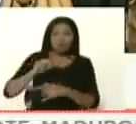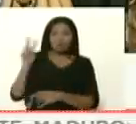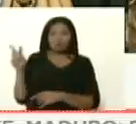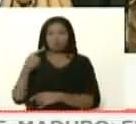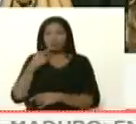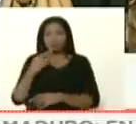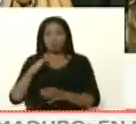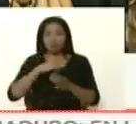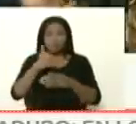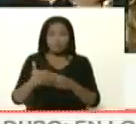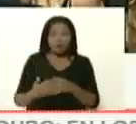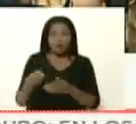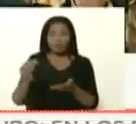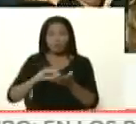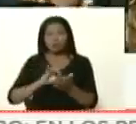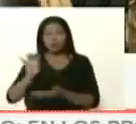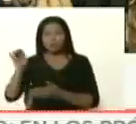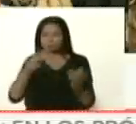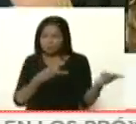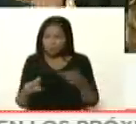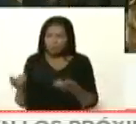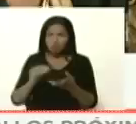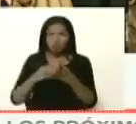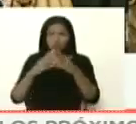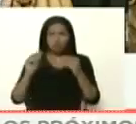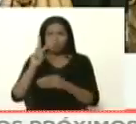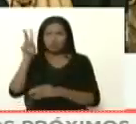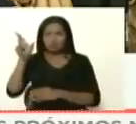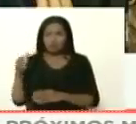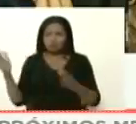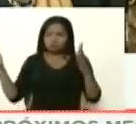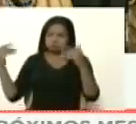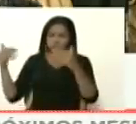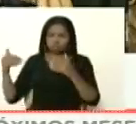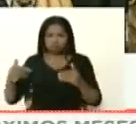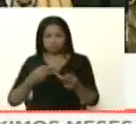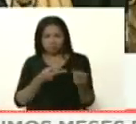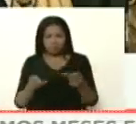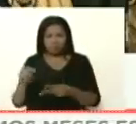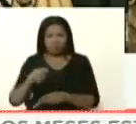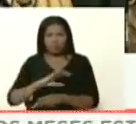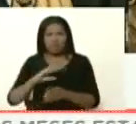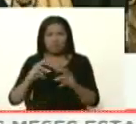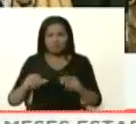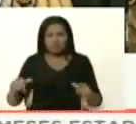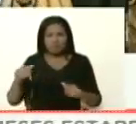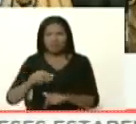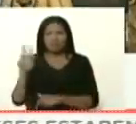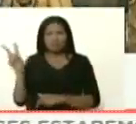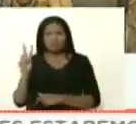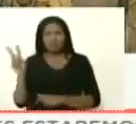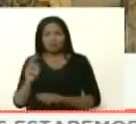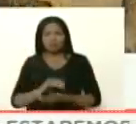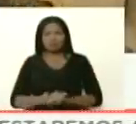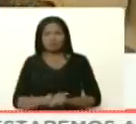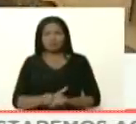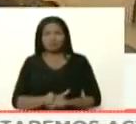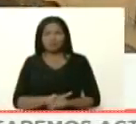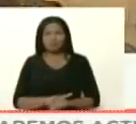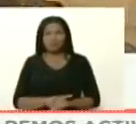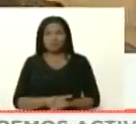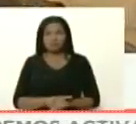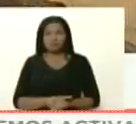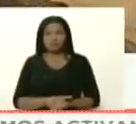con el plan Vuelta a la Patria, bienvenido. Todos los venezolanos y venezolanas, bienvenido a su tierra, a su terruño.